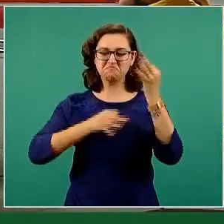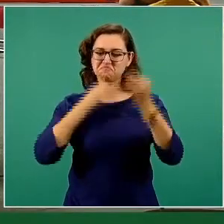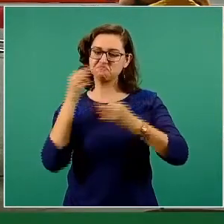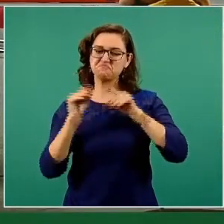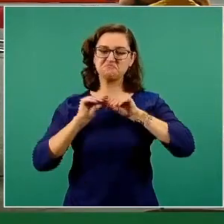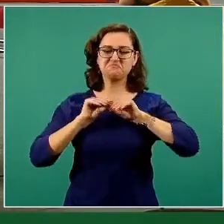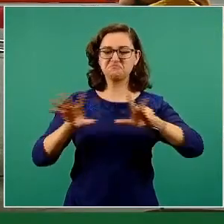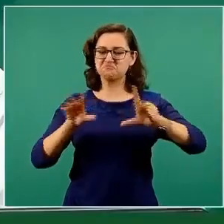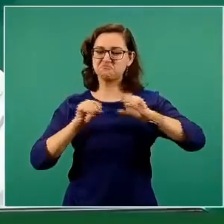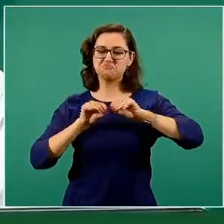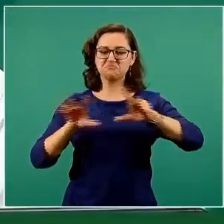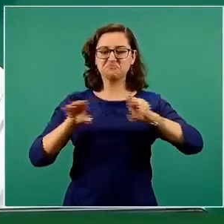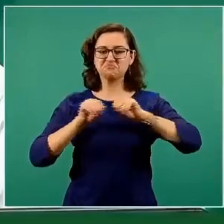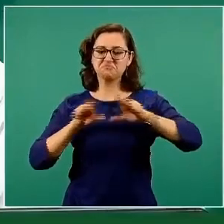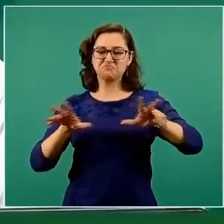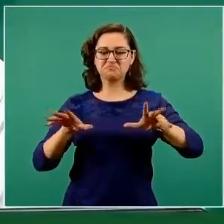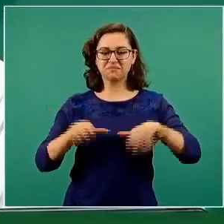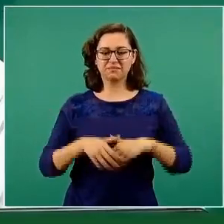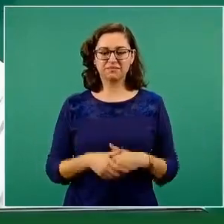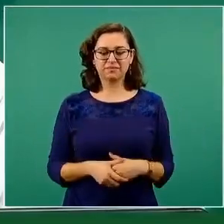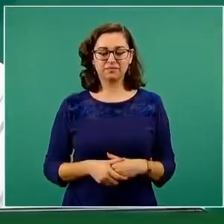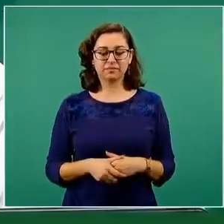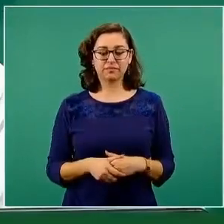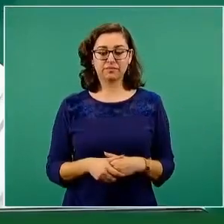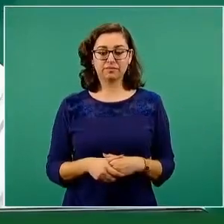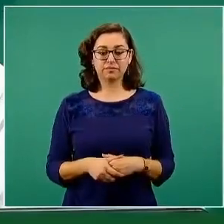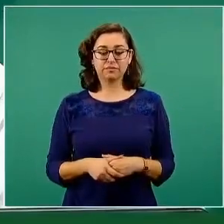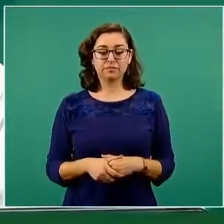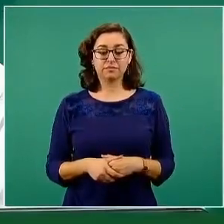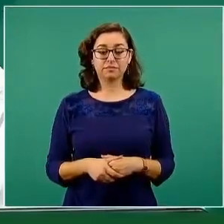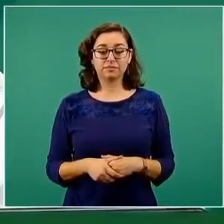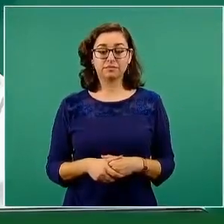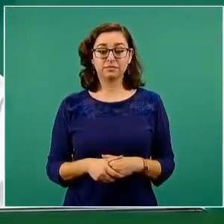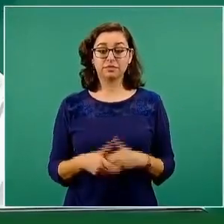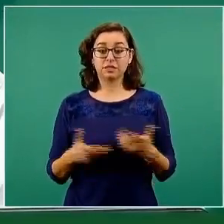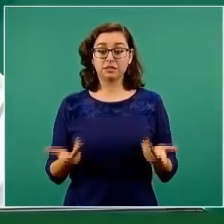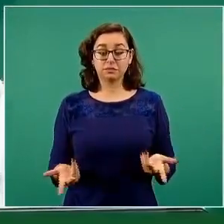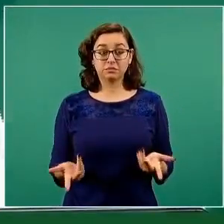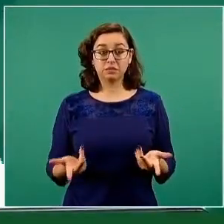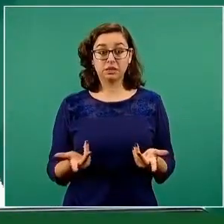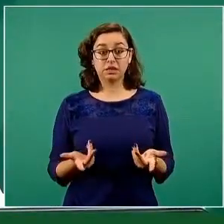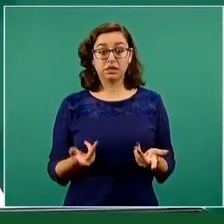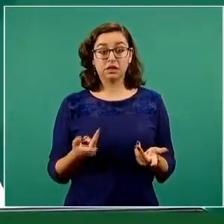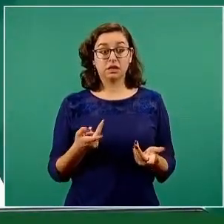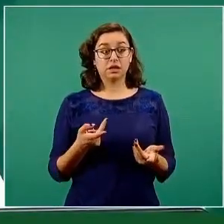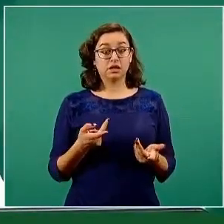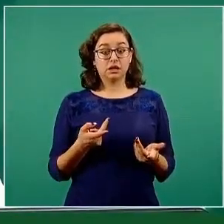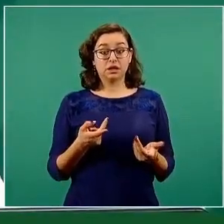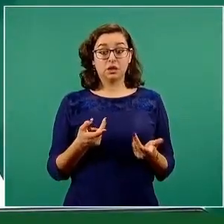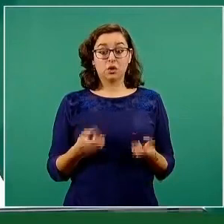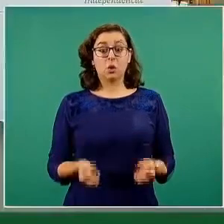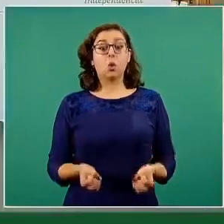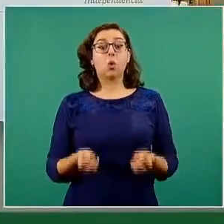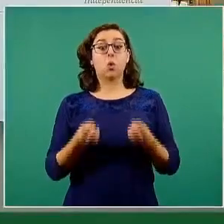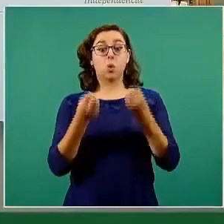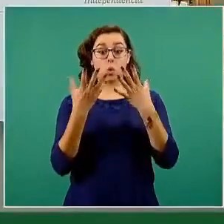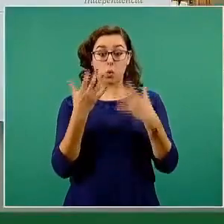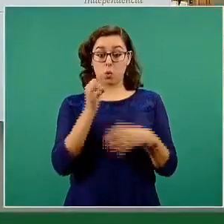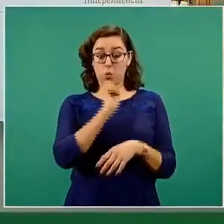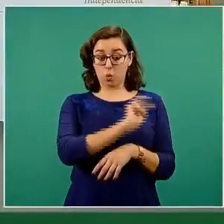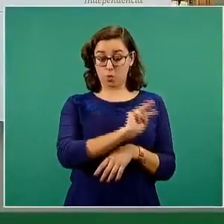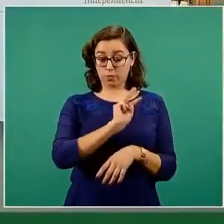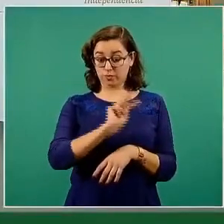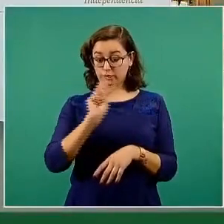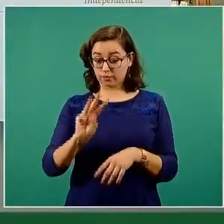características para explotarlo. No teníamos una cuenta completa, pero seguramente el doctor Ricardo Cortés, quien es el creador,